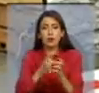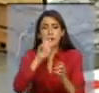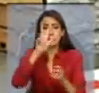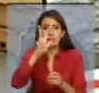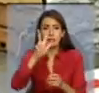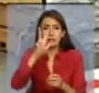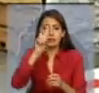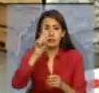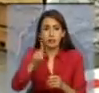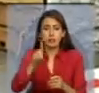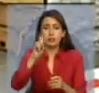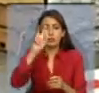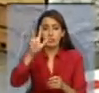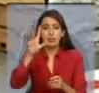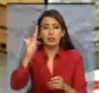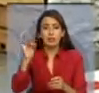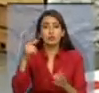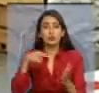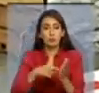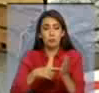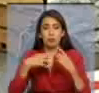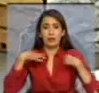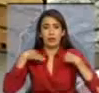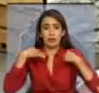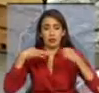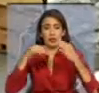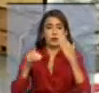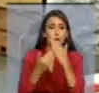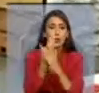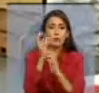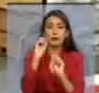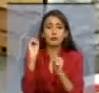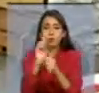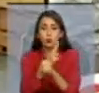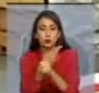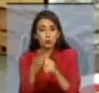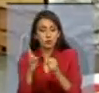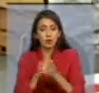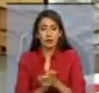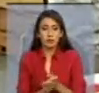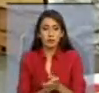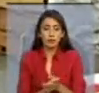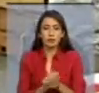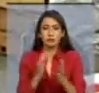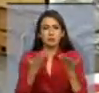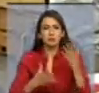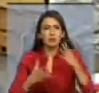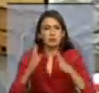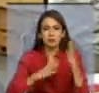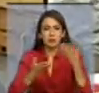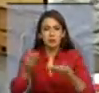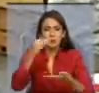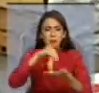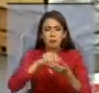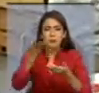138.600 prendas de vestir, entre nuevas y usadas. Esto es un costo aproximado en el mercado